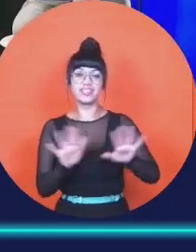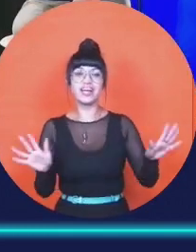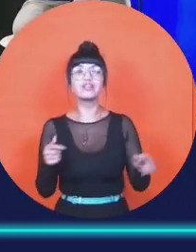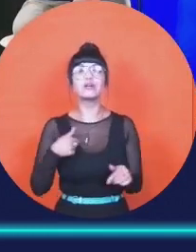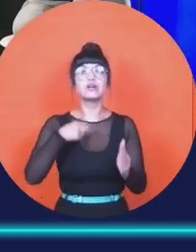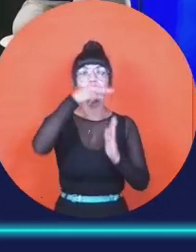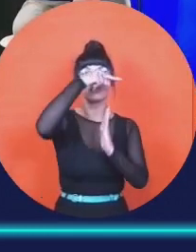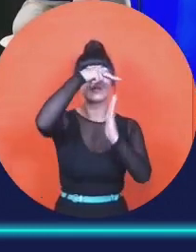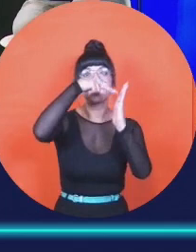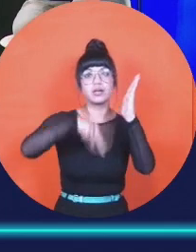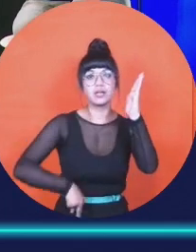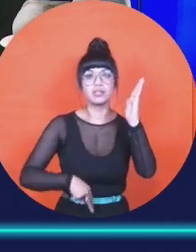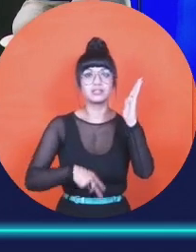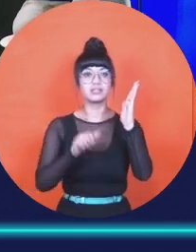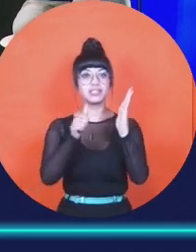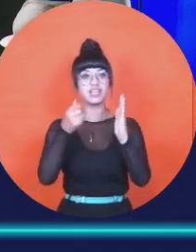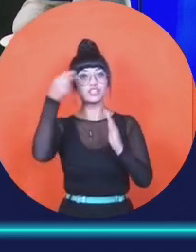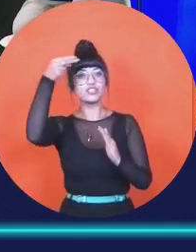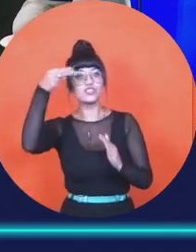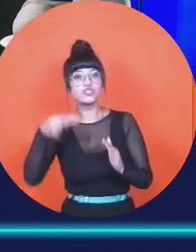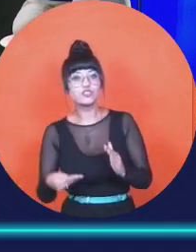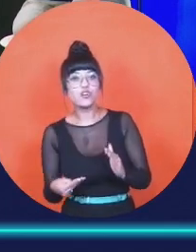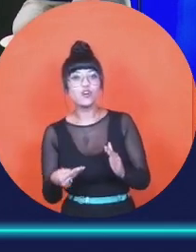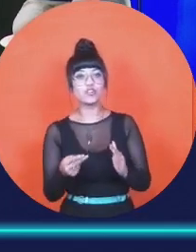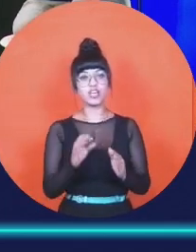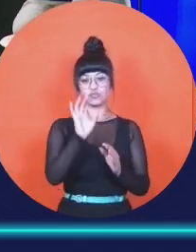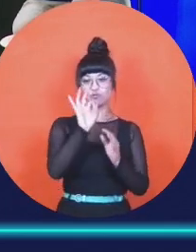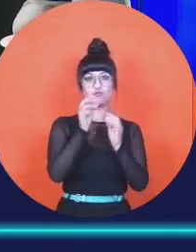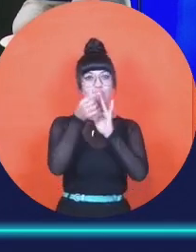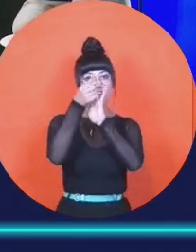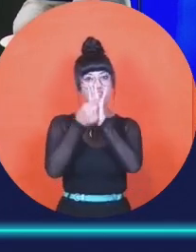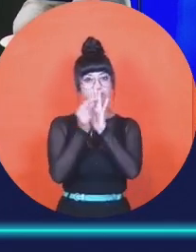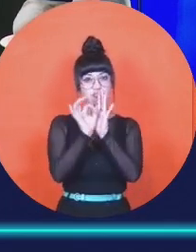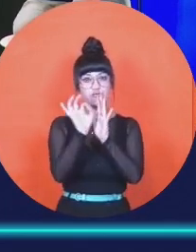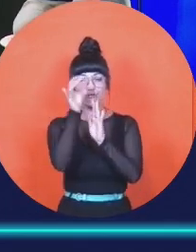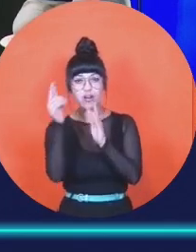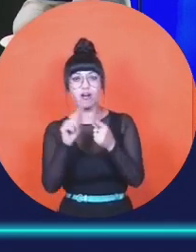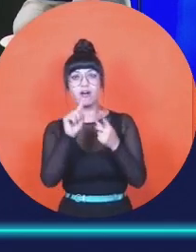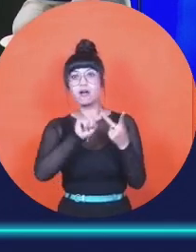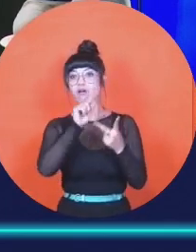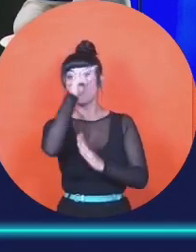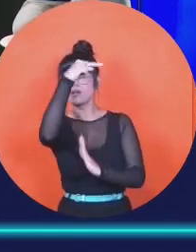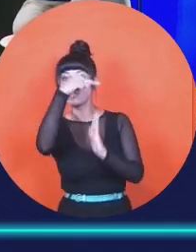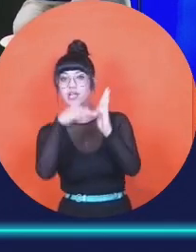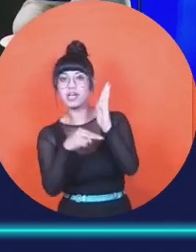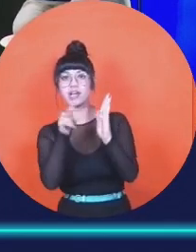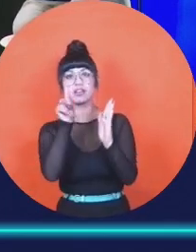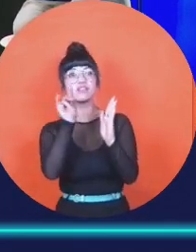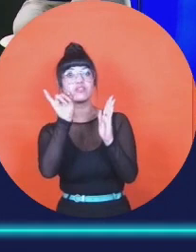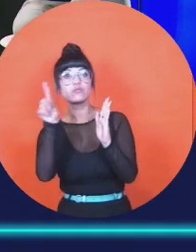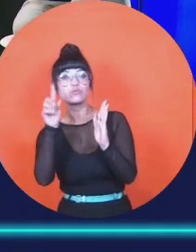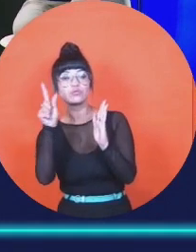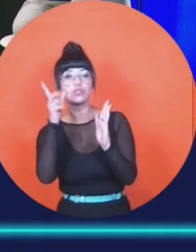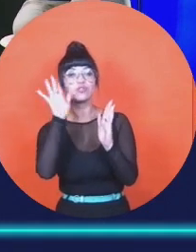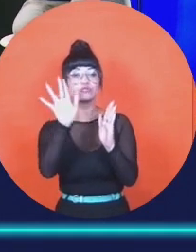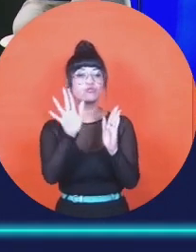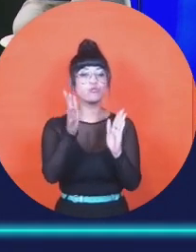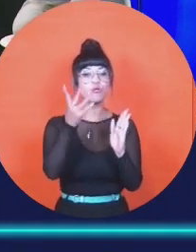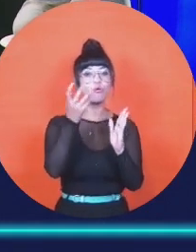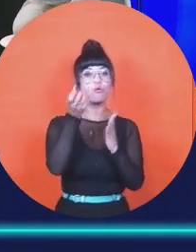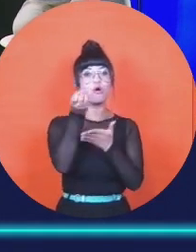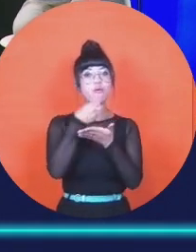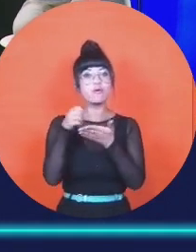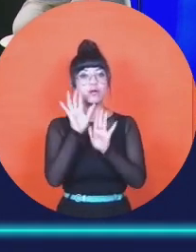leerse El Señor de los Anillos y hablar de la ética que hay ahí, leerse Dune y hablar de la ecología del lado de Dune, son como